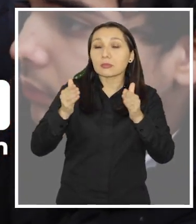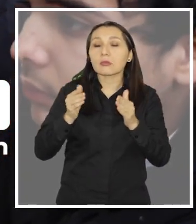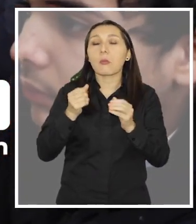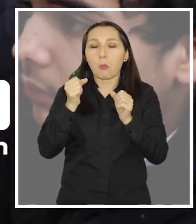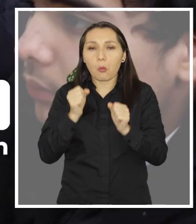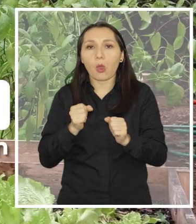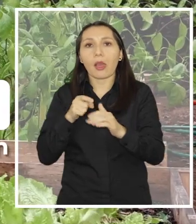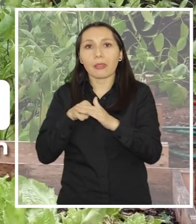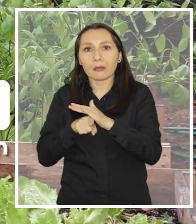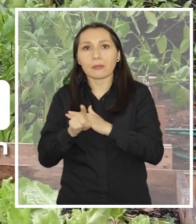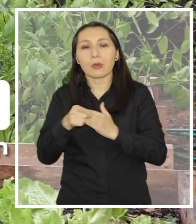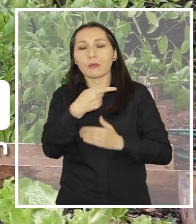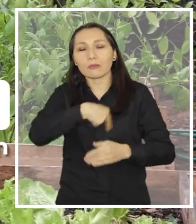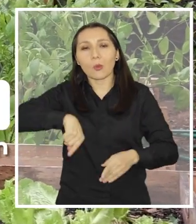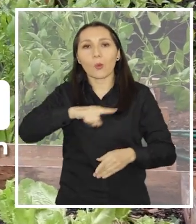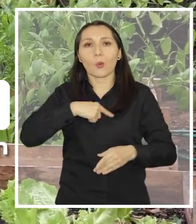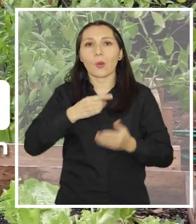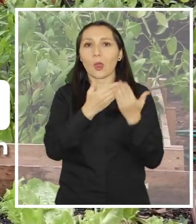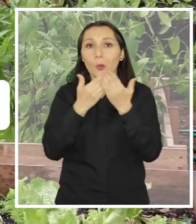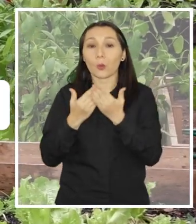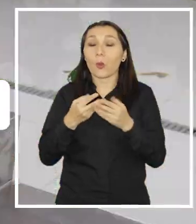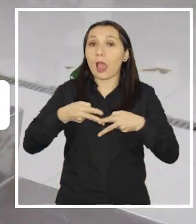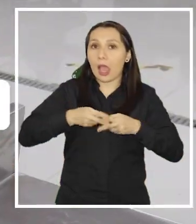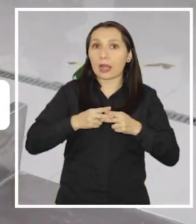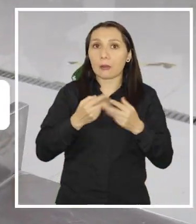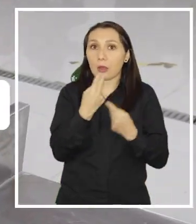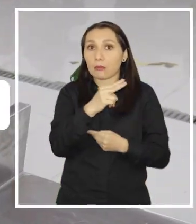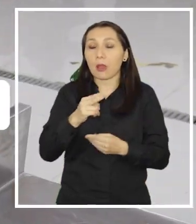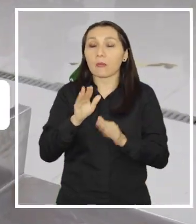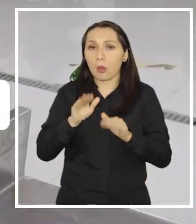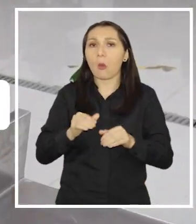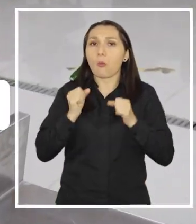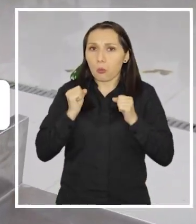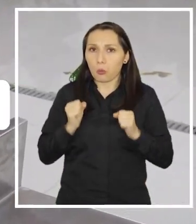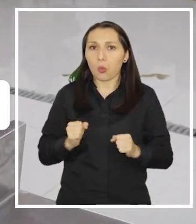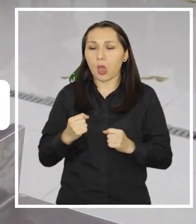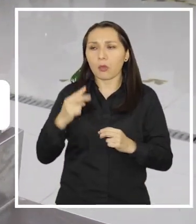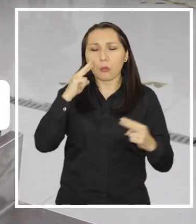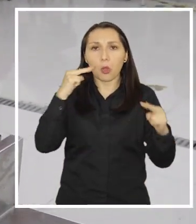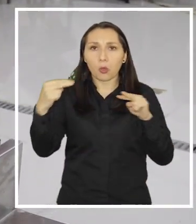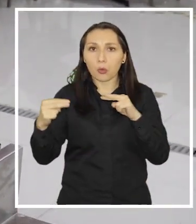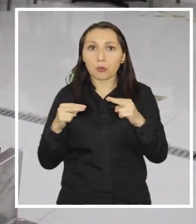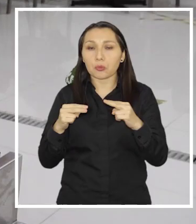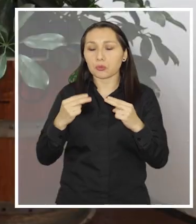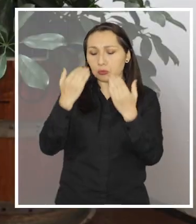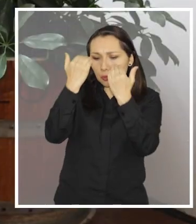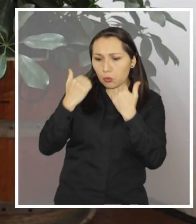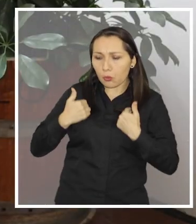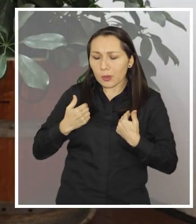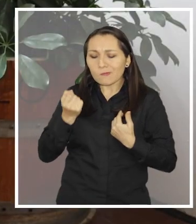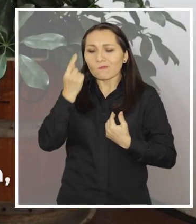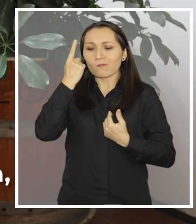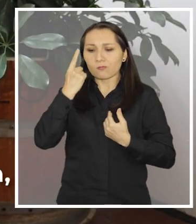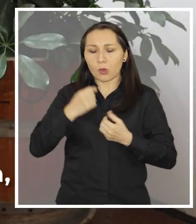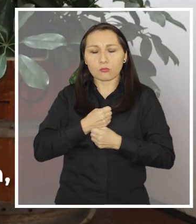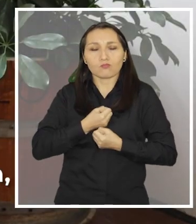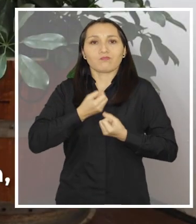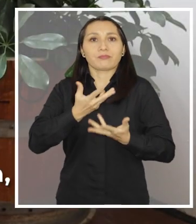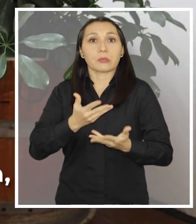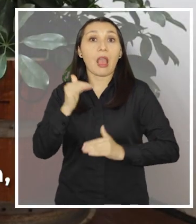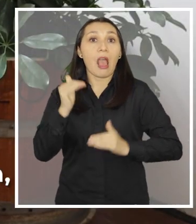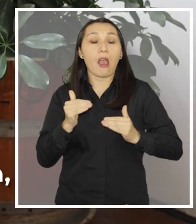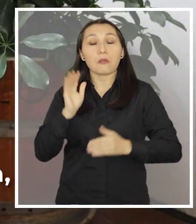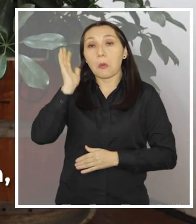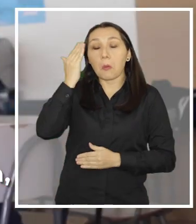también una puerta a nuestros estudiantes, y es una herramienta para ellos mismos, para que ellos se vayan conociendo a sí mismos y vayan sacando